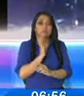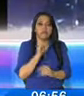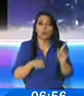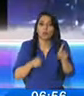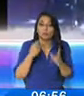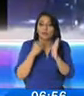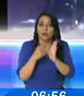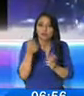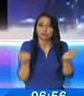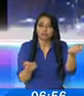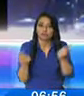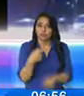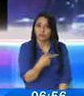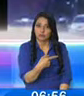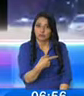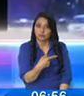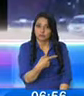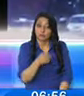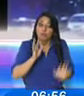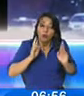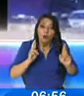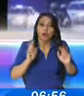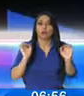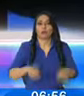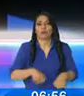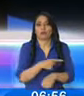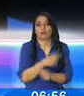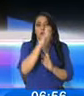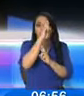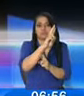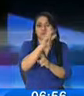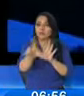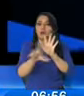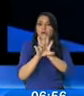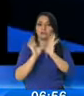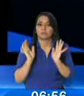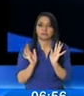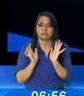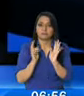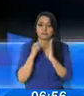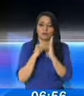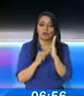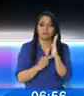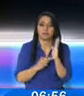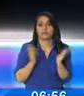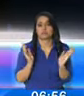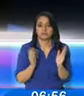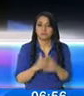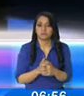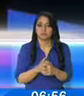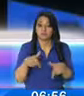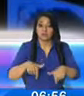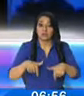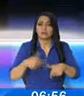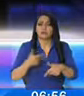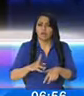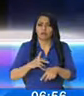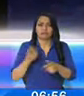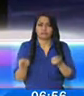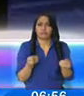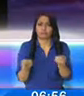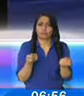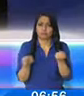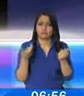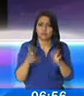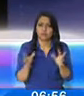como el que está aquí al momento que se ha accidentado ya tendrán que respetar el la ordenanza establecida porque nosotros vamos a inclusive